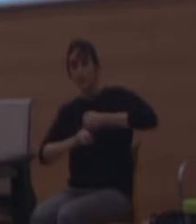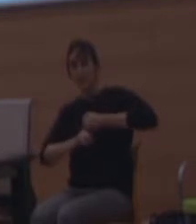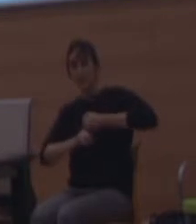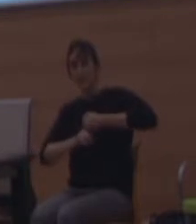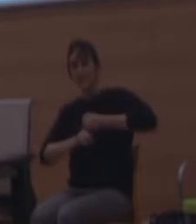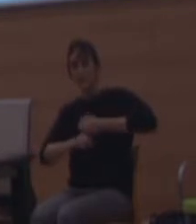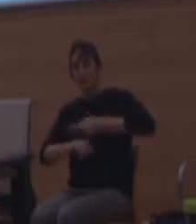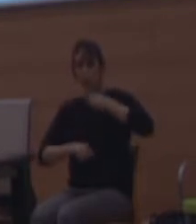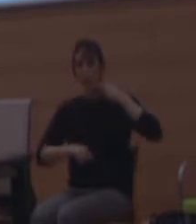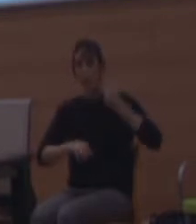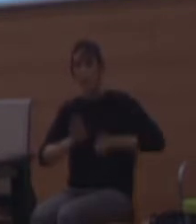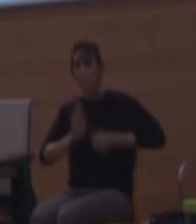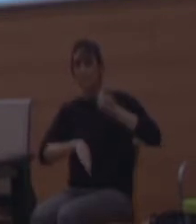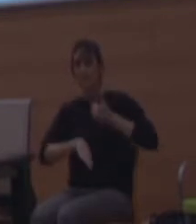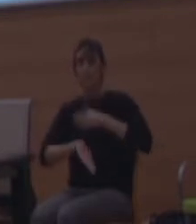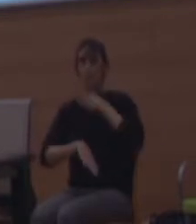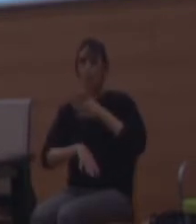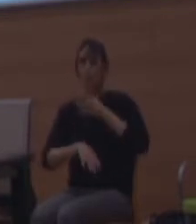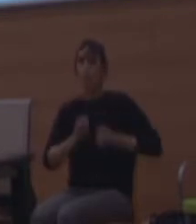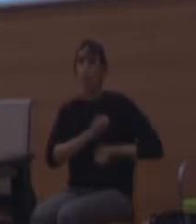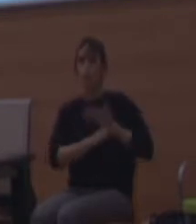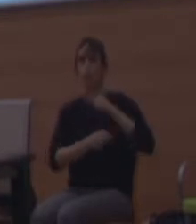produciendo la úlcera en pie diabético.